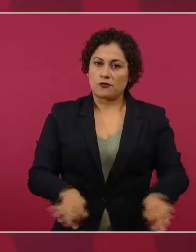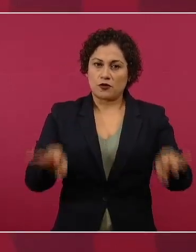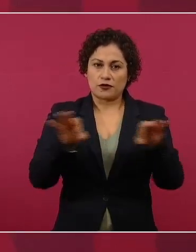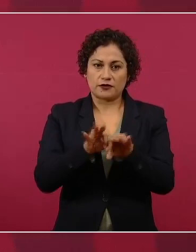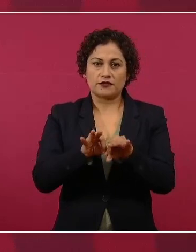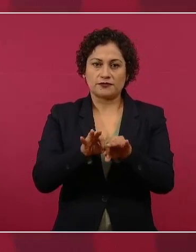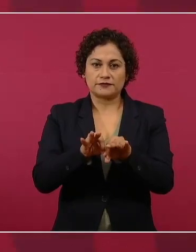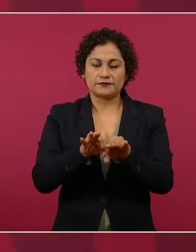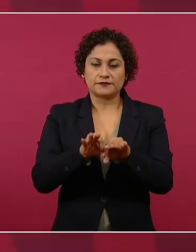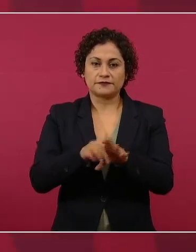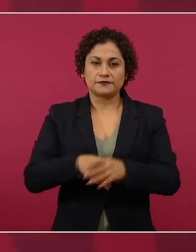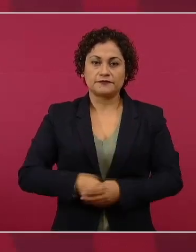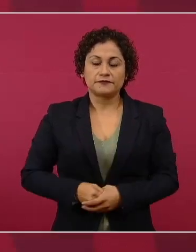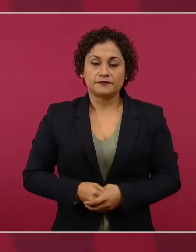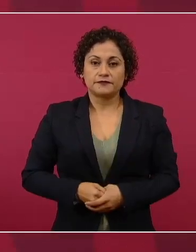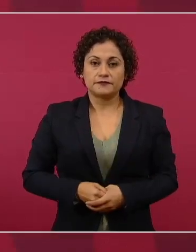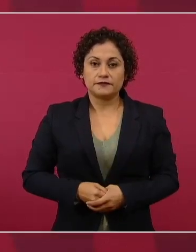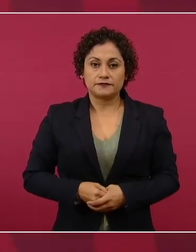pues es que